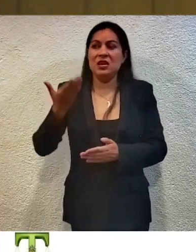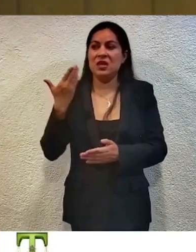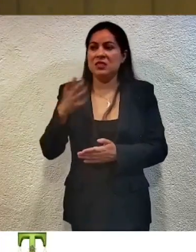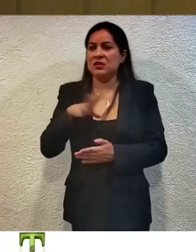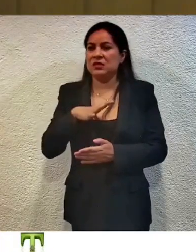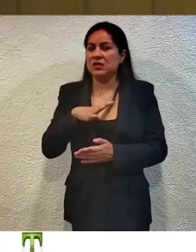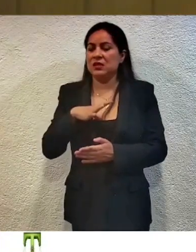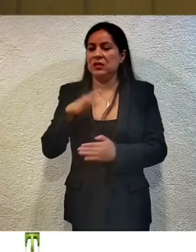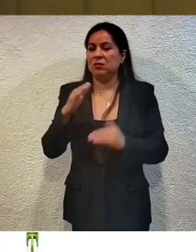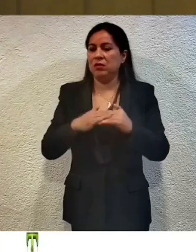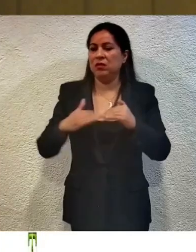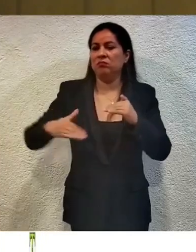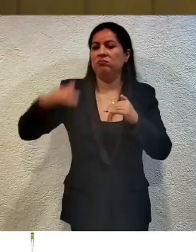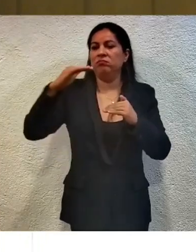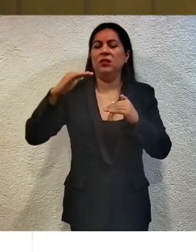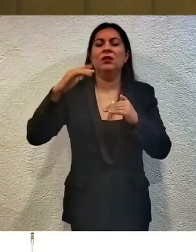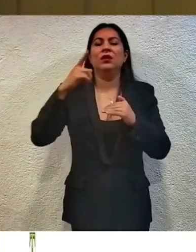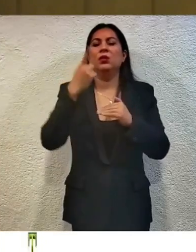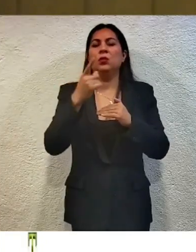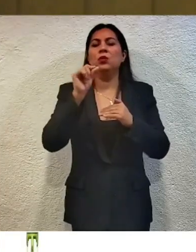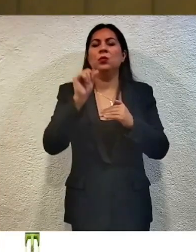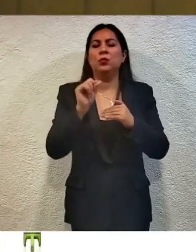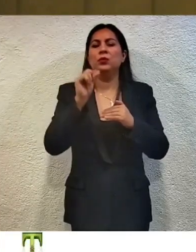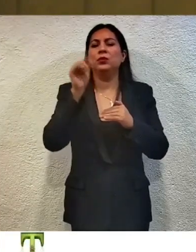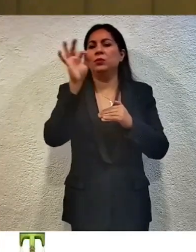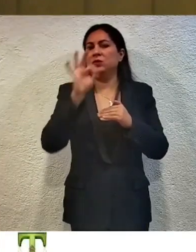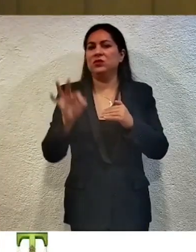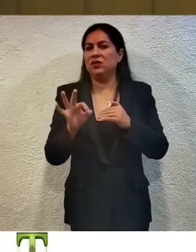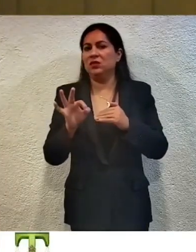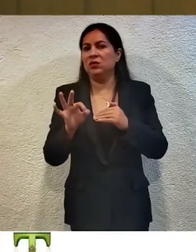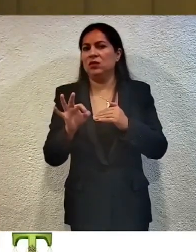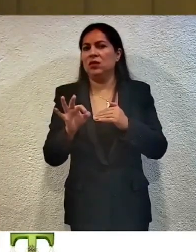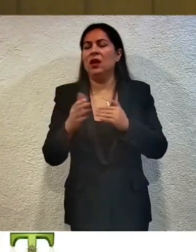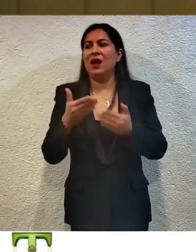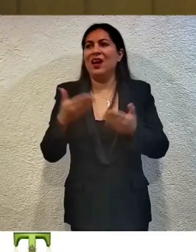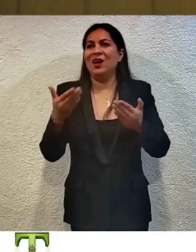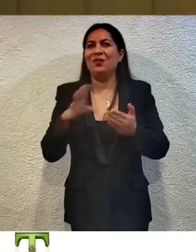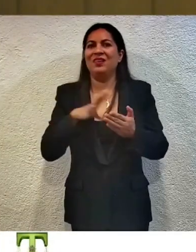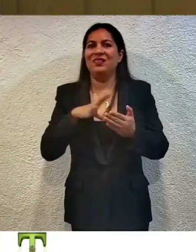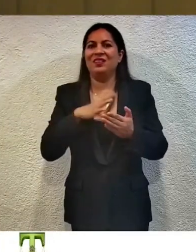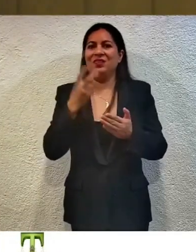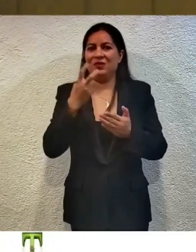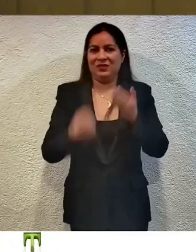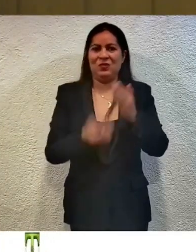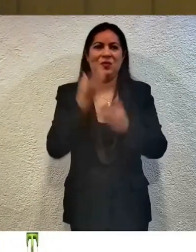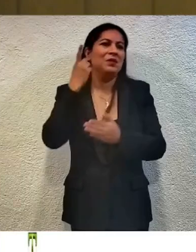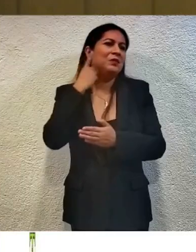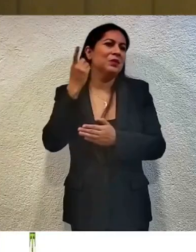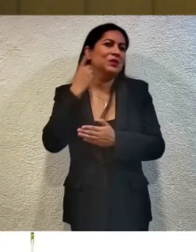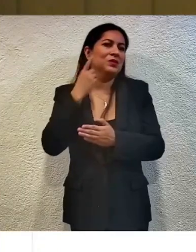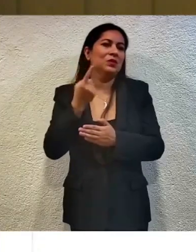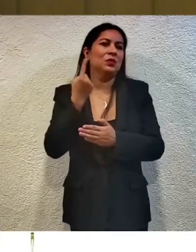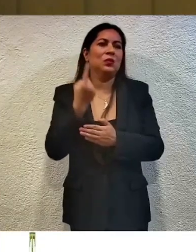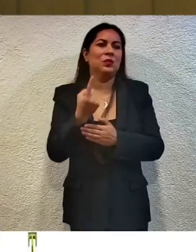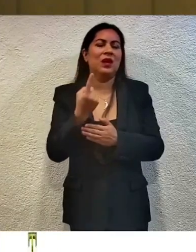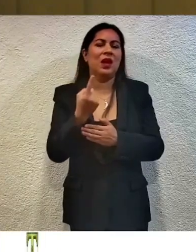una sobrerepresentación de 1%, ahora tendría con esa nueva diputación una